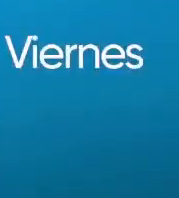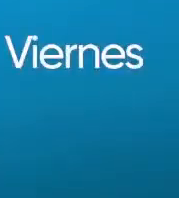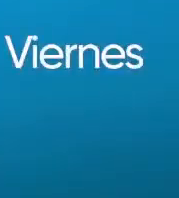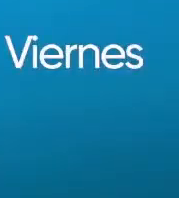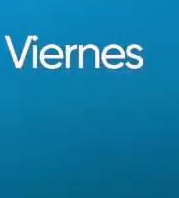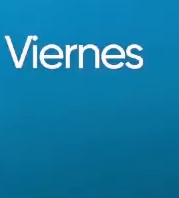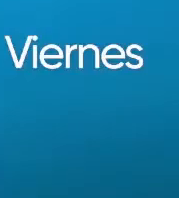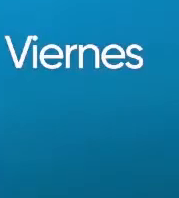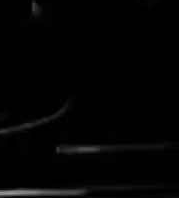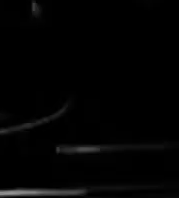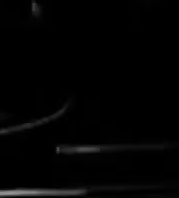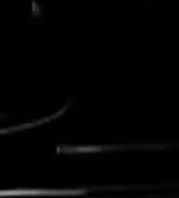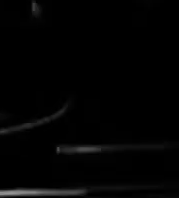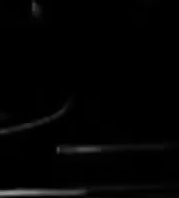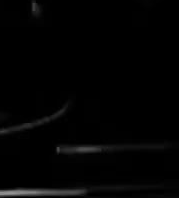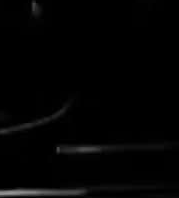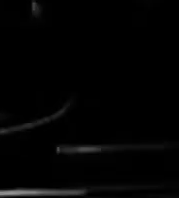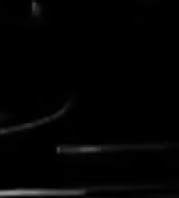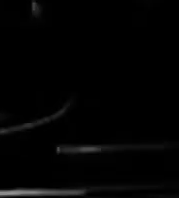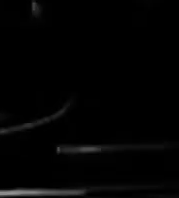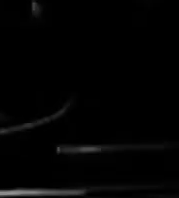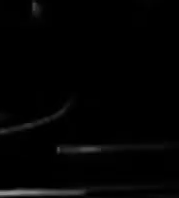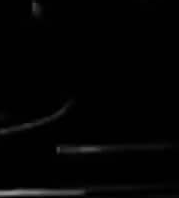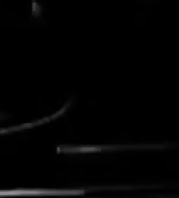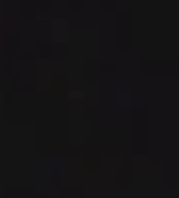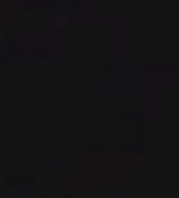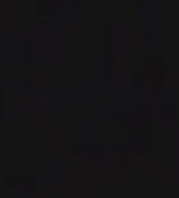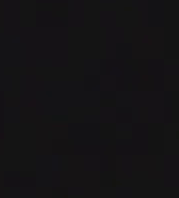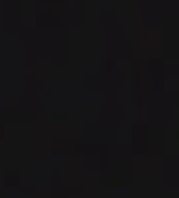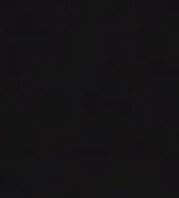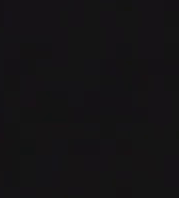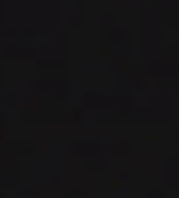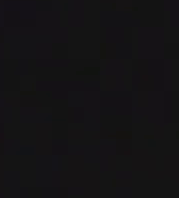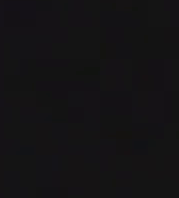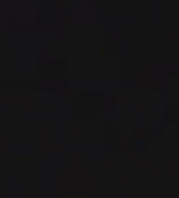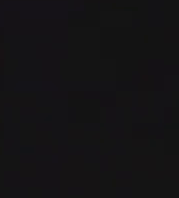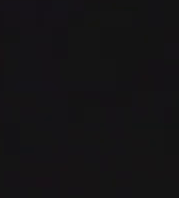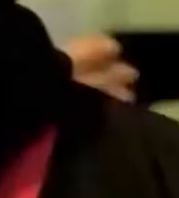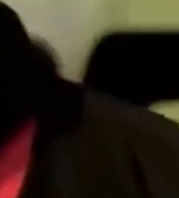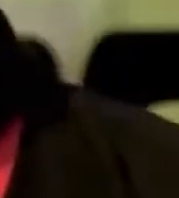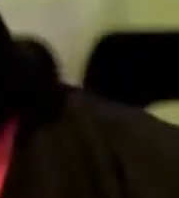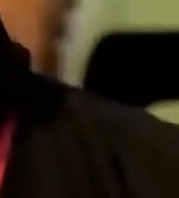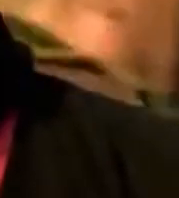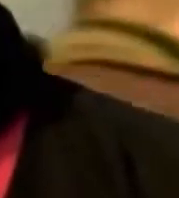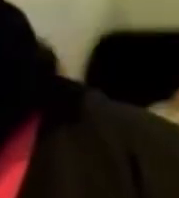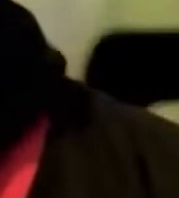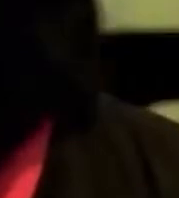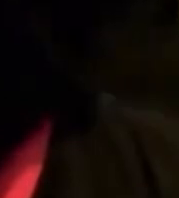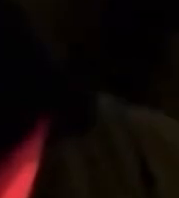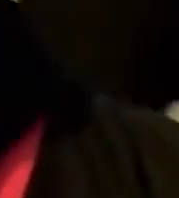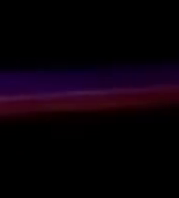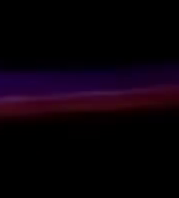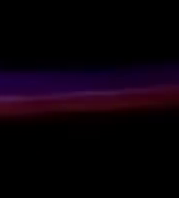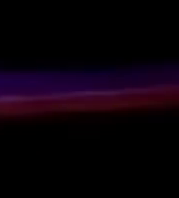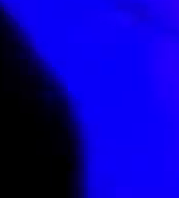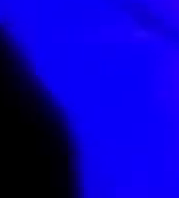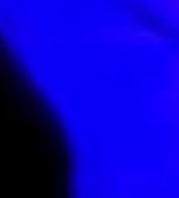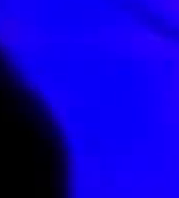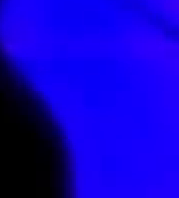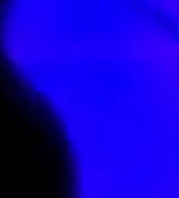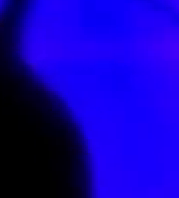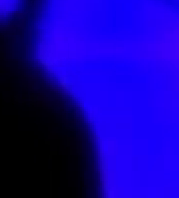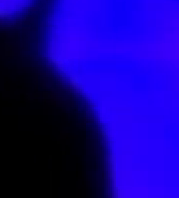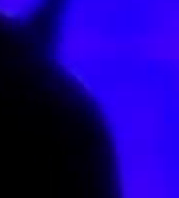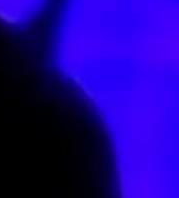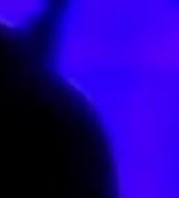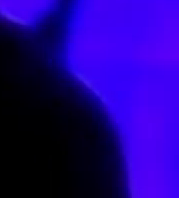por Bolivia TV. Ícono de la música nacional. Nos cautivó con su guitarra y su voz. Junta